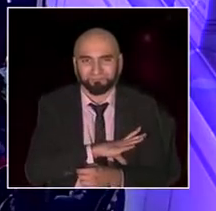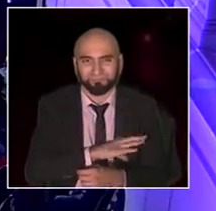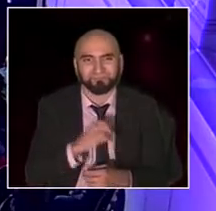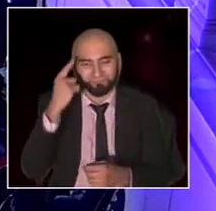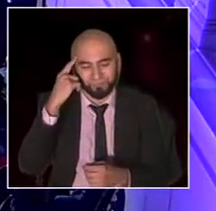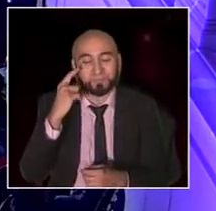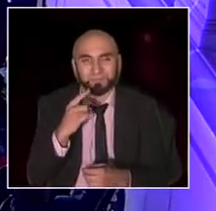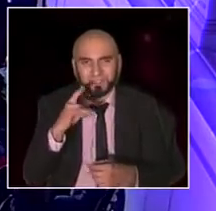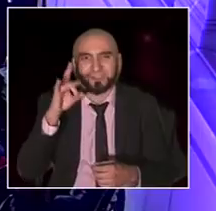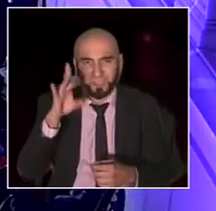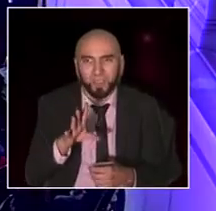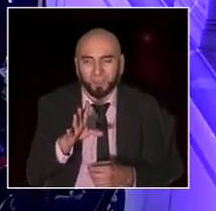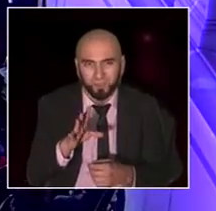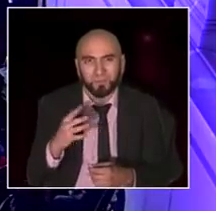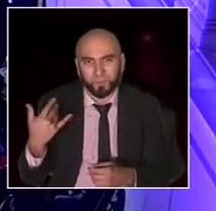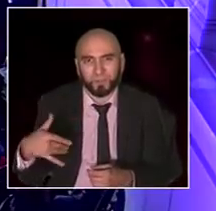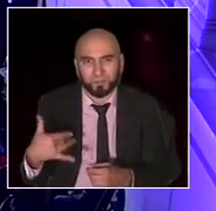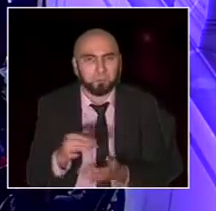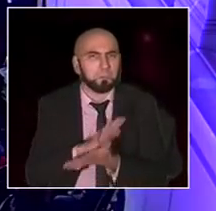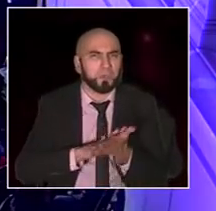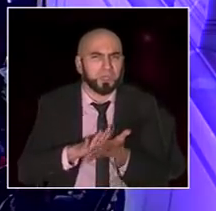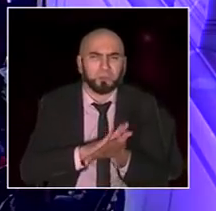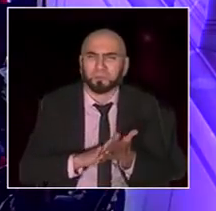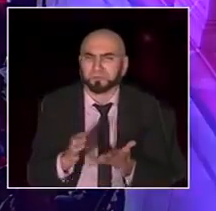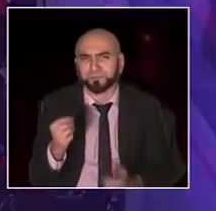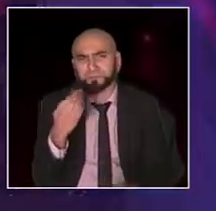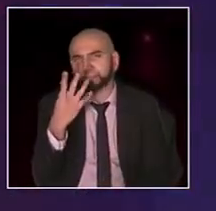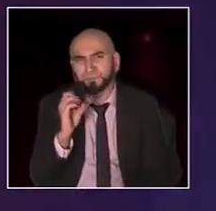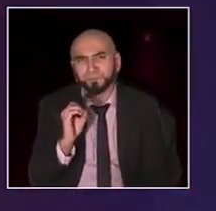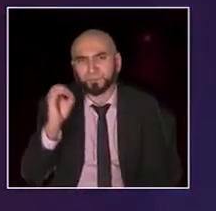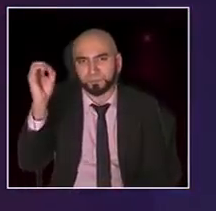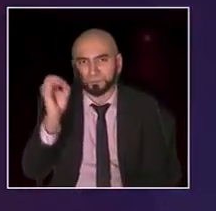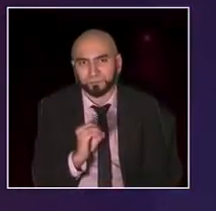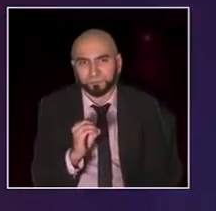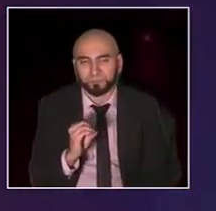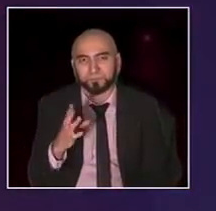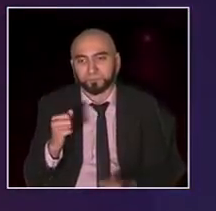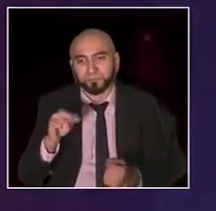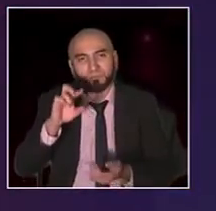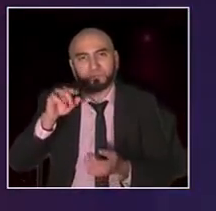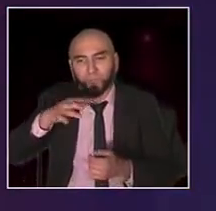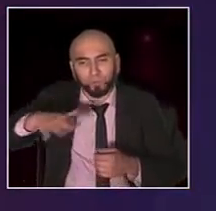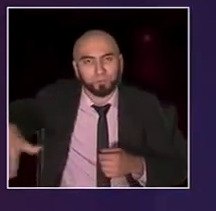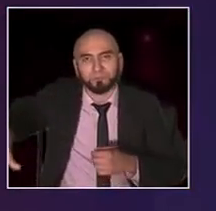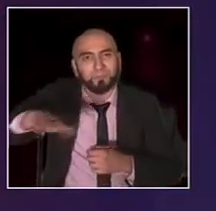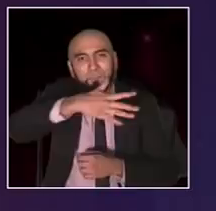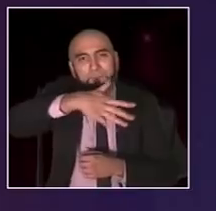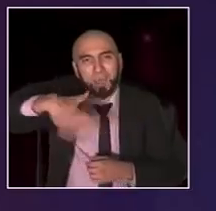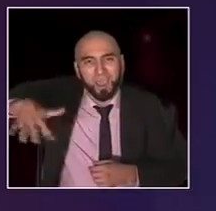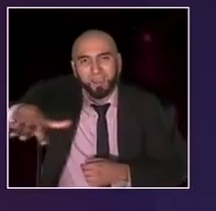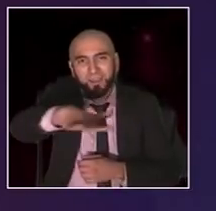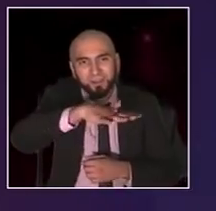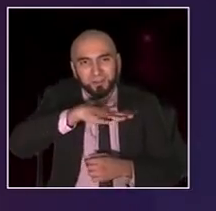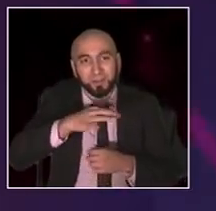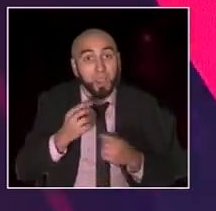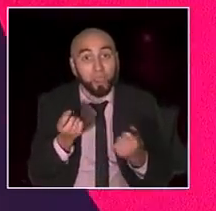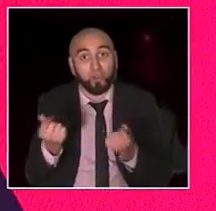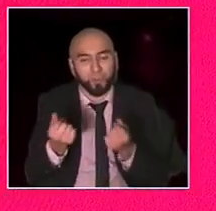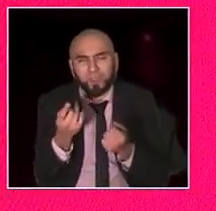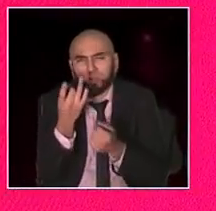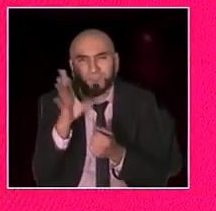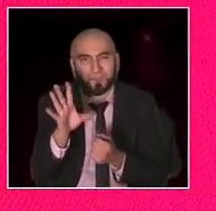tienen. Por ejemplo, el 40% de la zona marítima de económica exclusiva